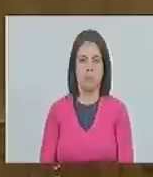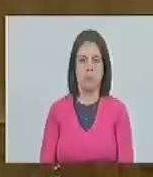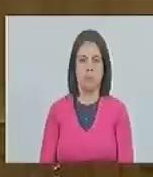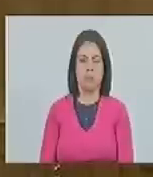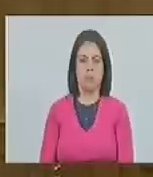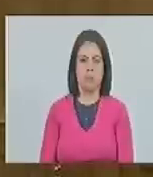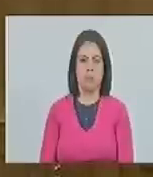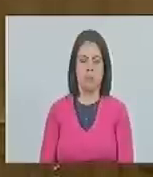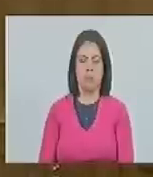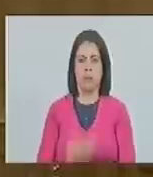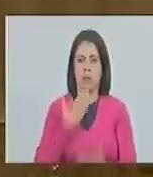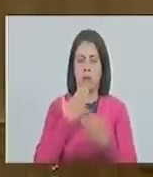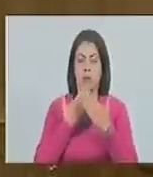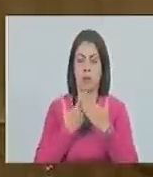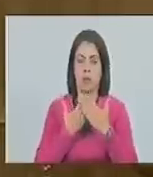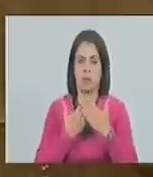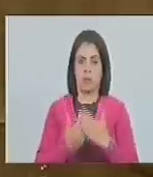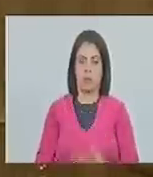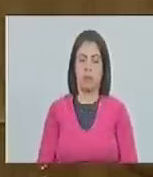Gracias.